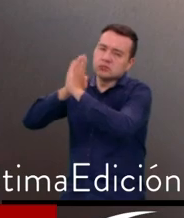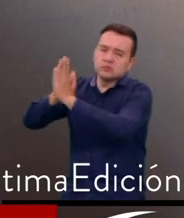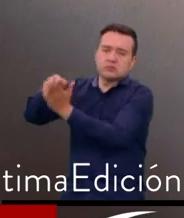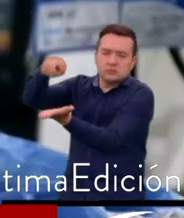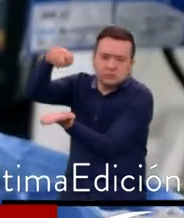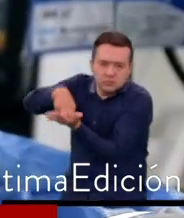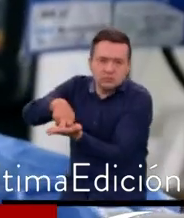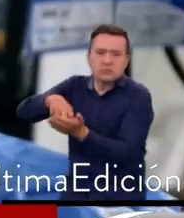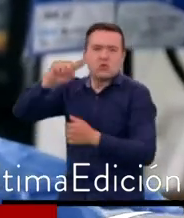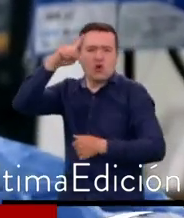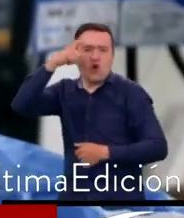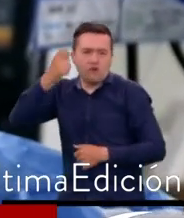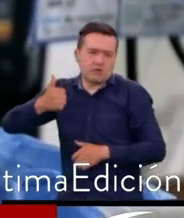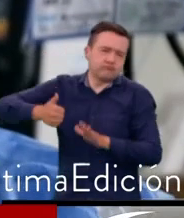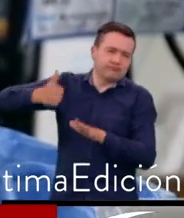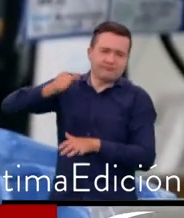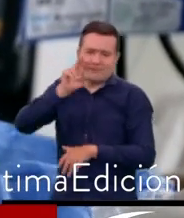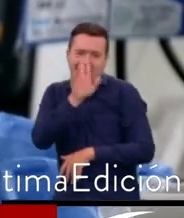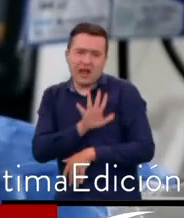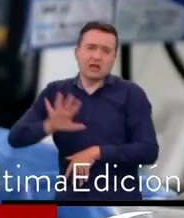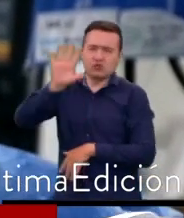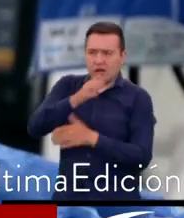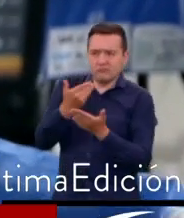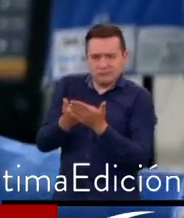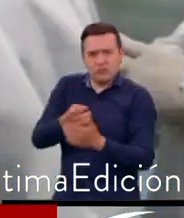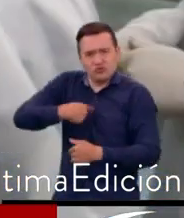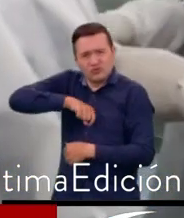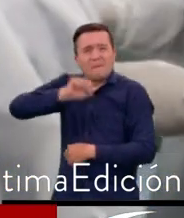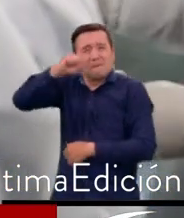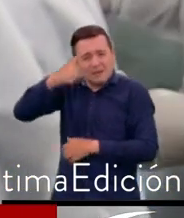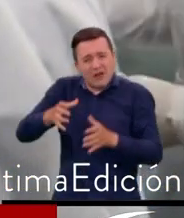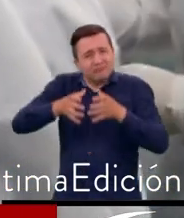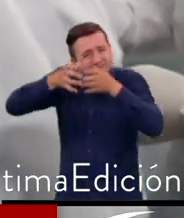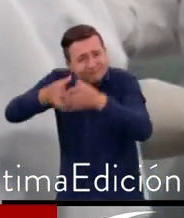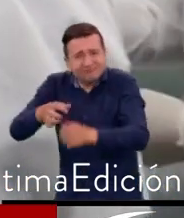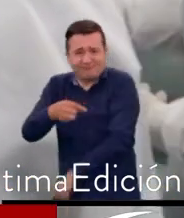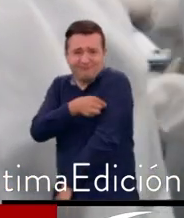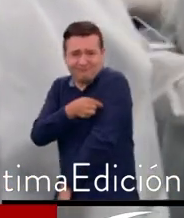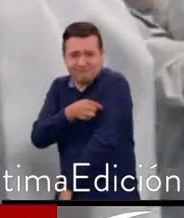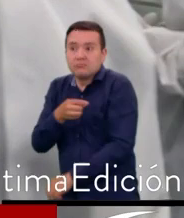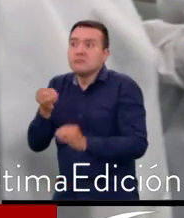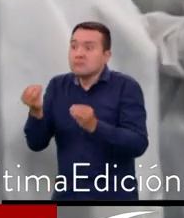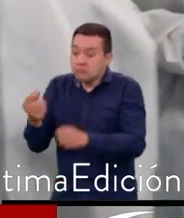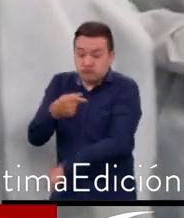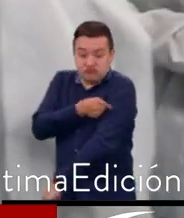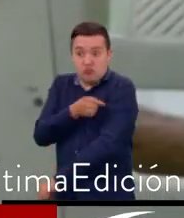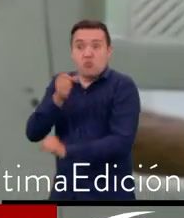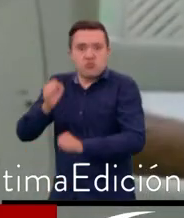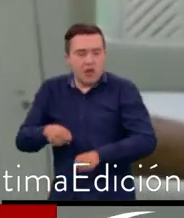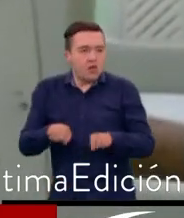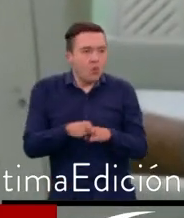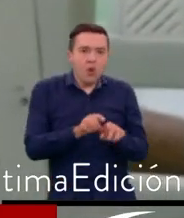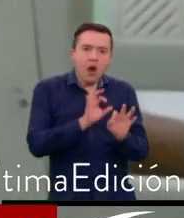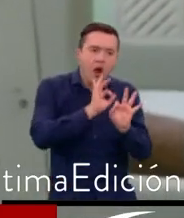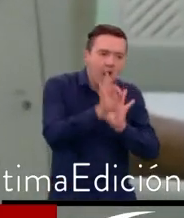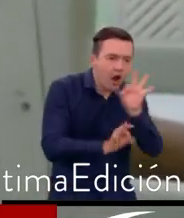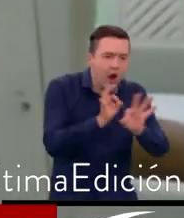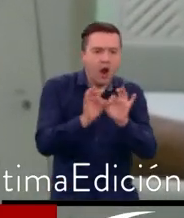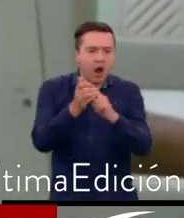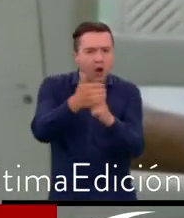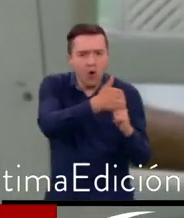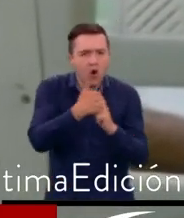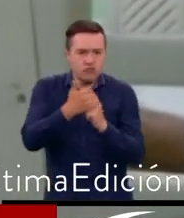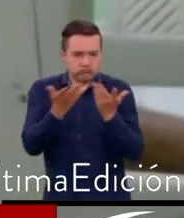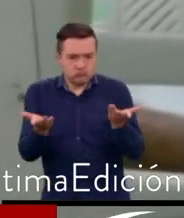primera línea para la priorización de la vacuna y asimismo seguir protegiendo a los demás, proteger a nuestras familias y salvaguardar nuestras